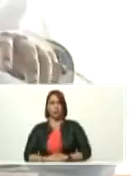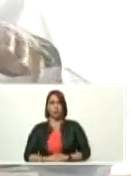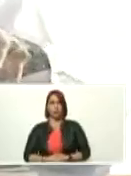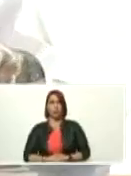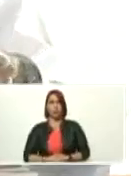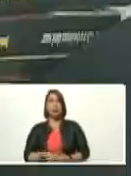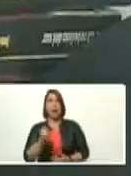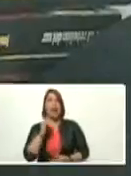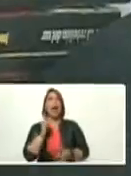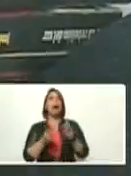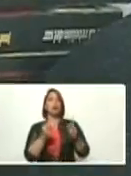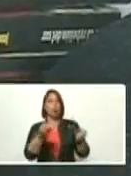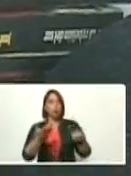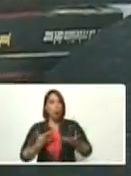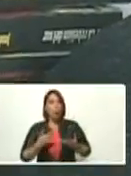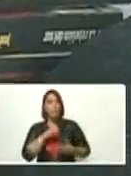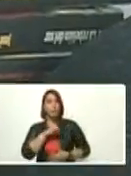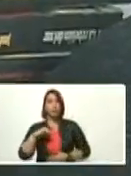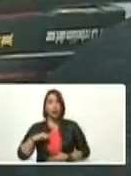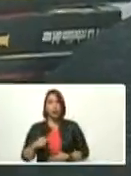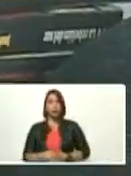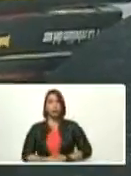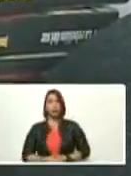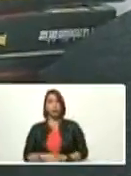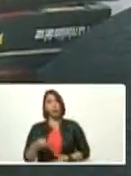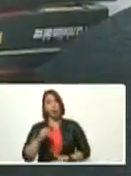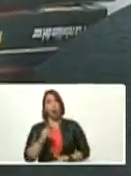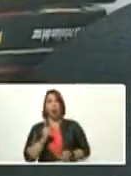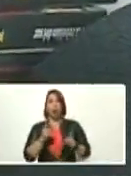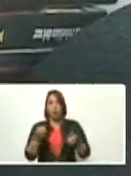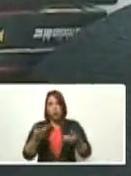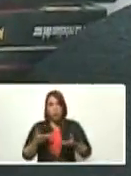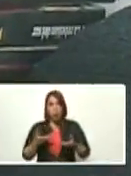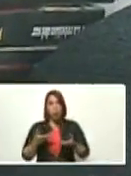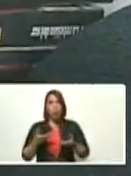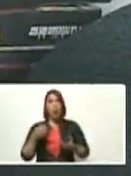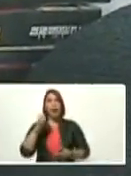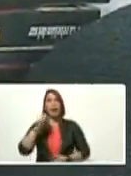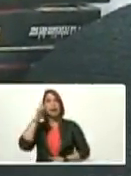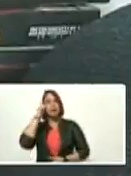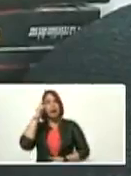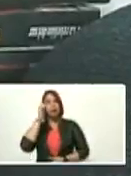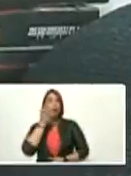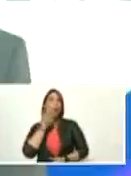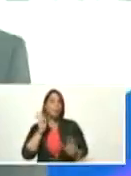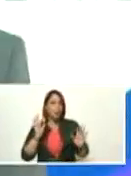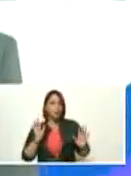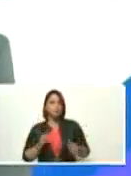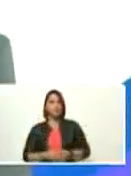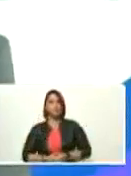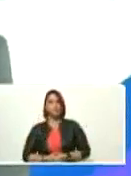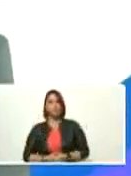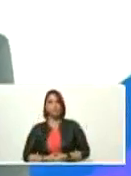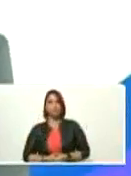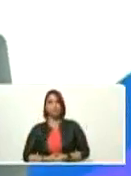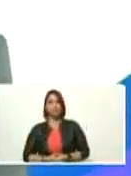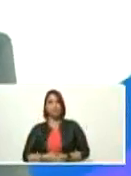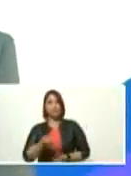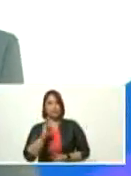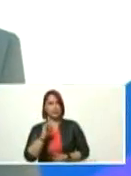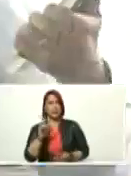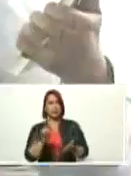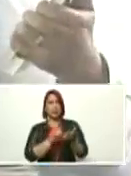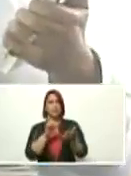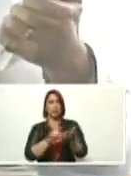hay algunos regalos personales o presentes de Ernesto Villegas. Por ejemplo, aquí está este